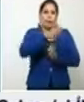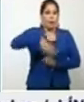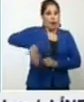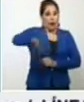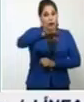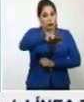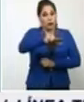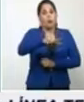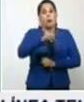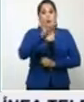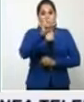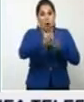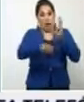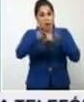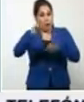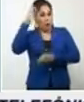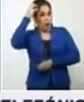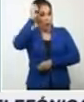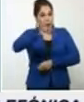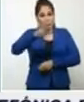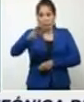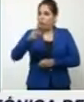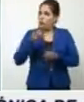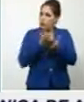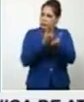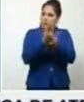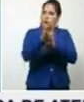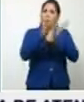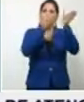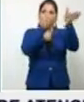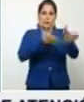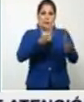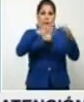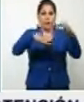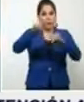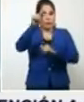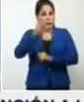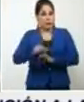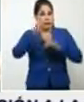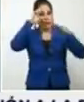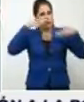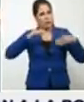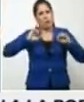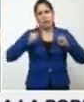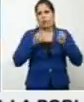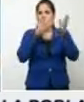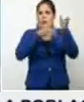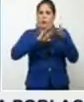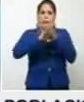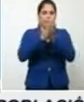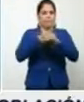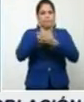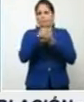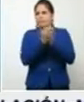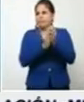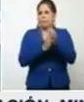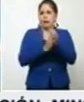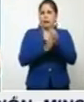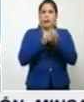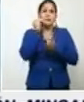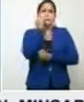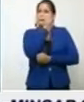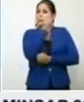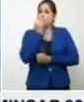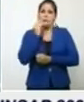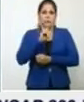las instrucciones del Estado, que sigan las instrucciones del Ministerio de Salud Pública, lavarse las manos, no estarse besuqueando mucho en